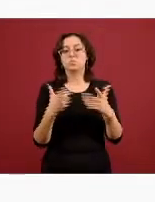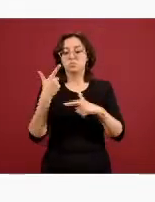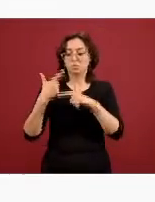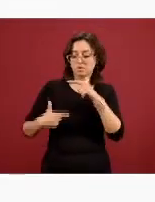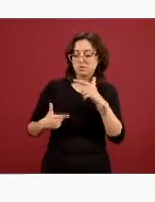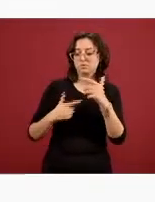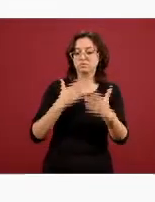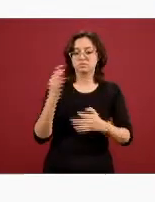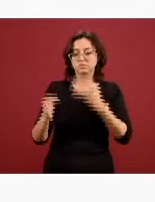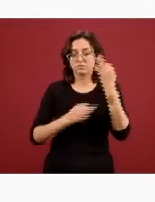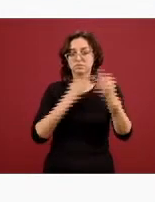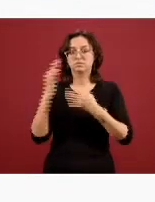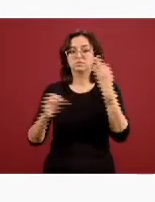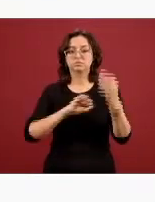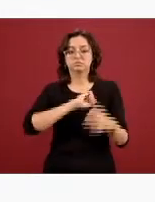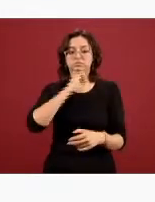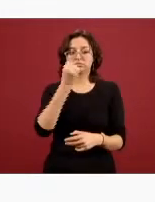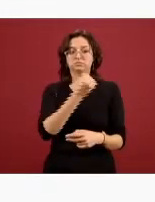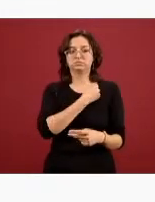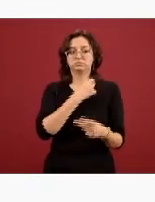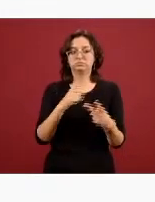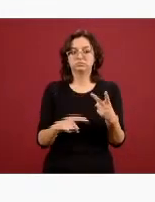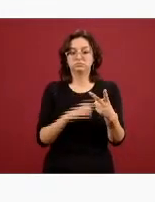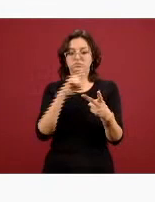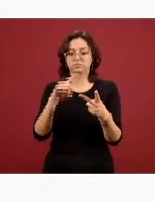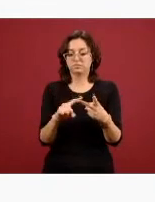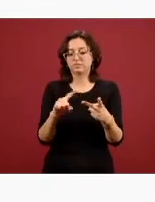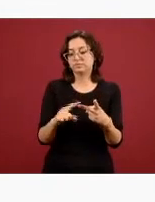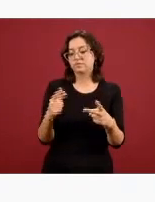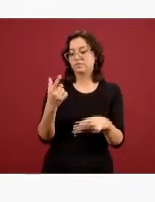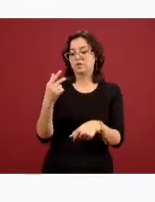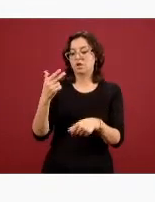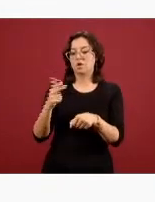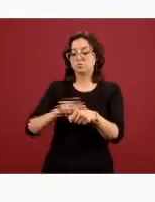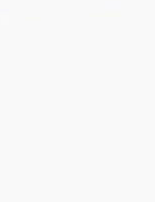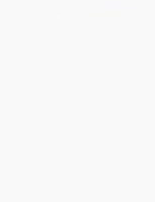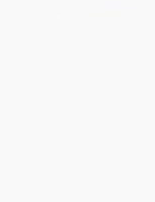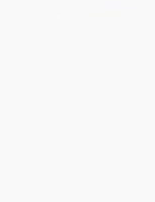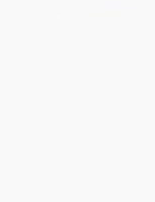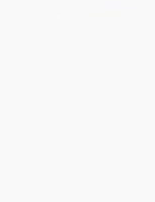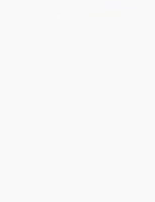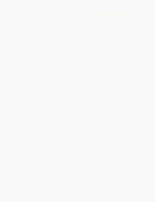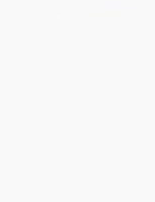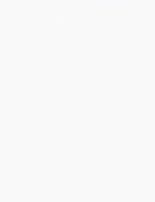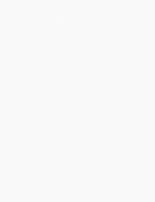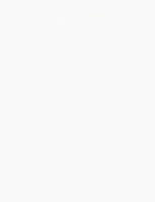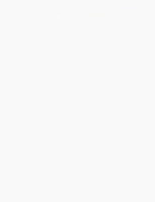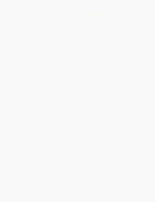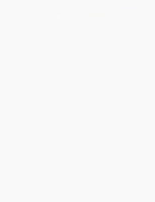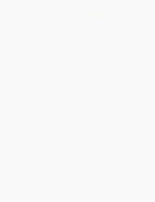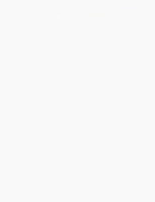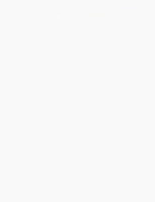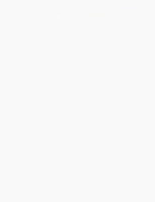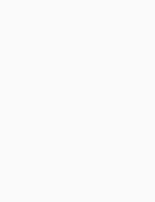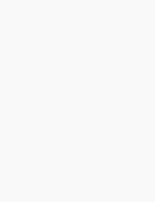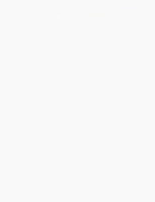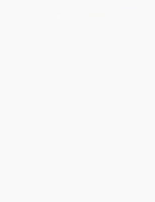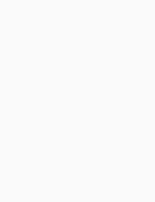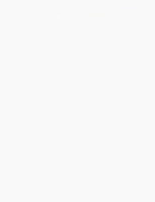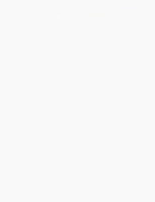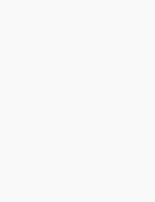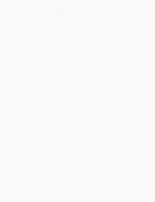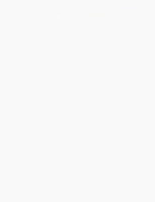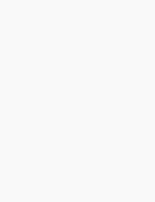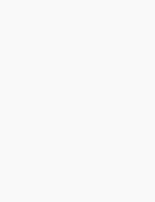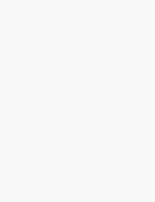salud. Atención desde la parte prehospitalaria en los equipos de primera respuesta de los CRUMS, de las ambulancias.